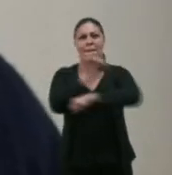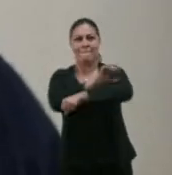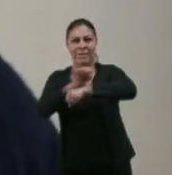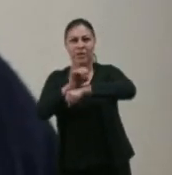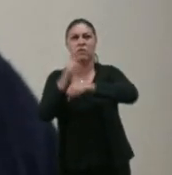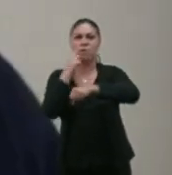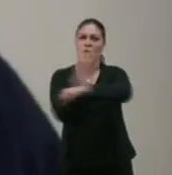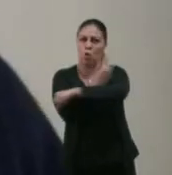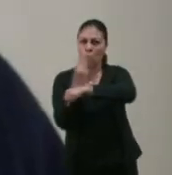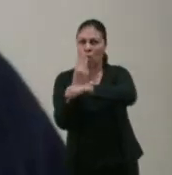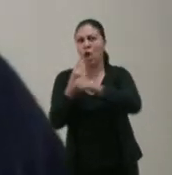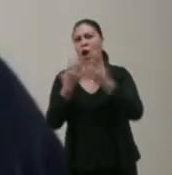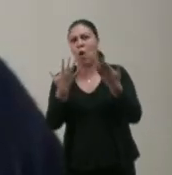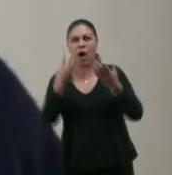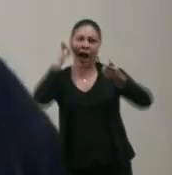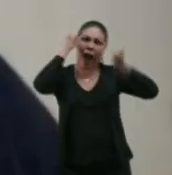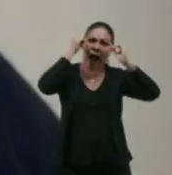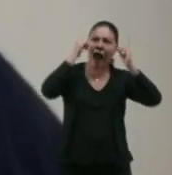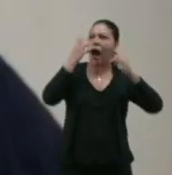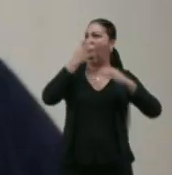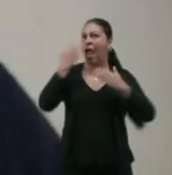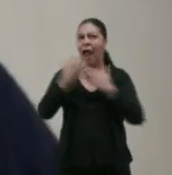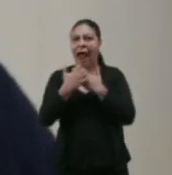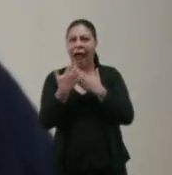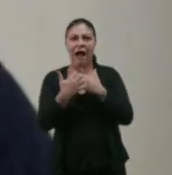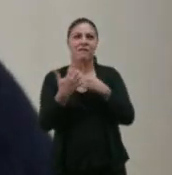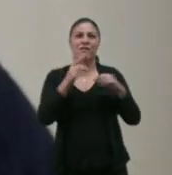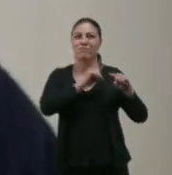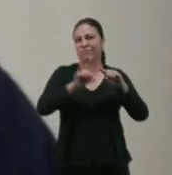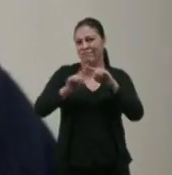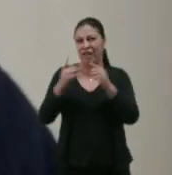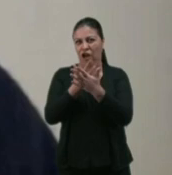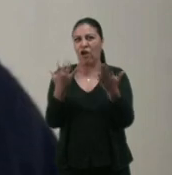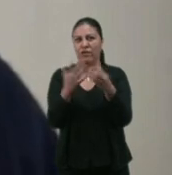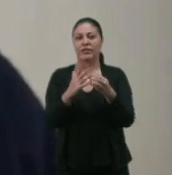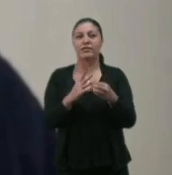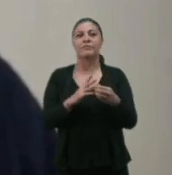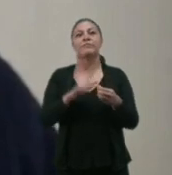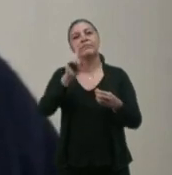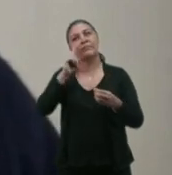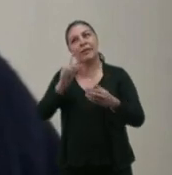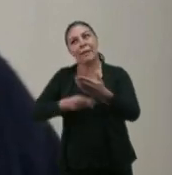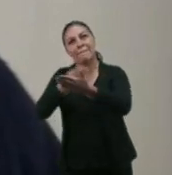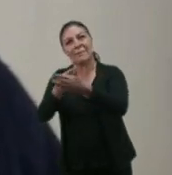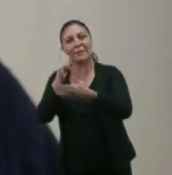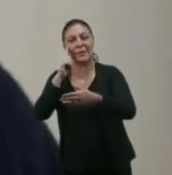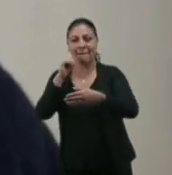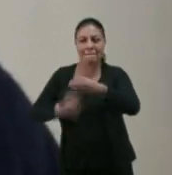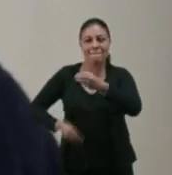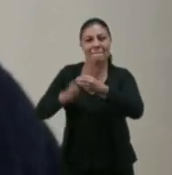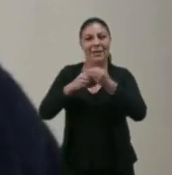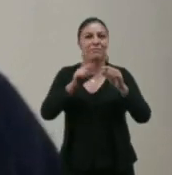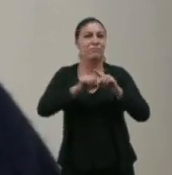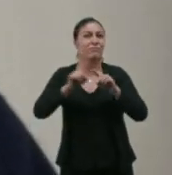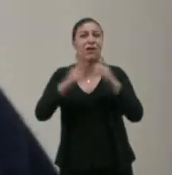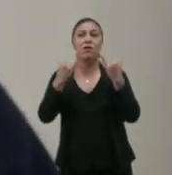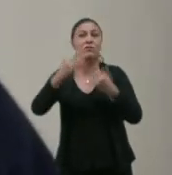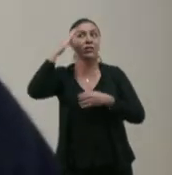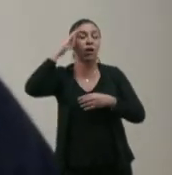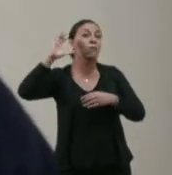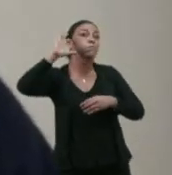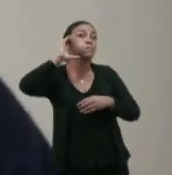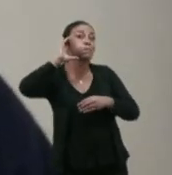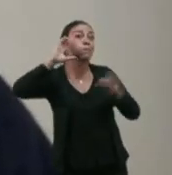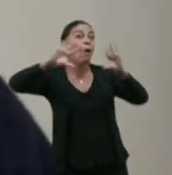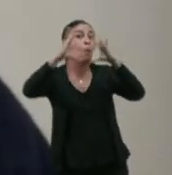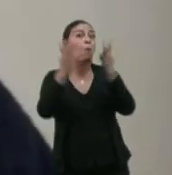operativo nuevo, lanzando Mercado Envíos, lanzando Mercado Pagos, agregándoles cosas, porque el mercado va cambiando a mucha